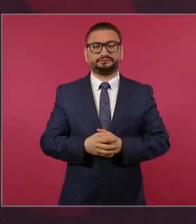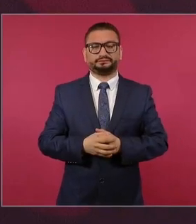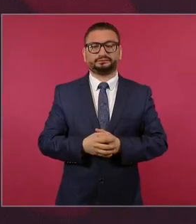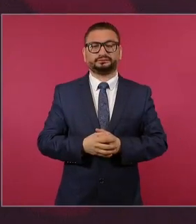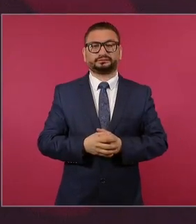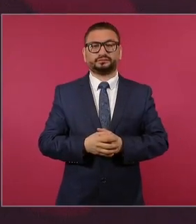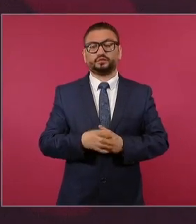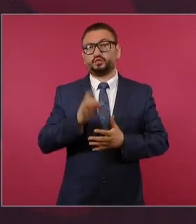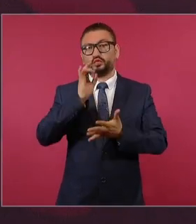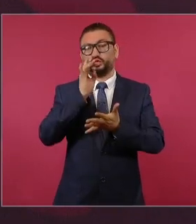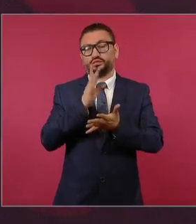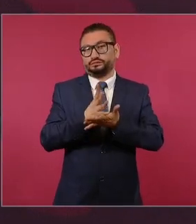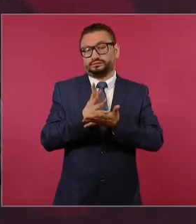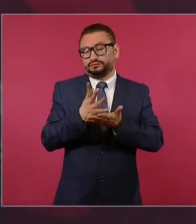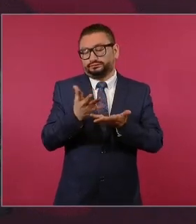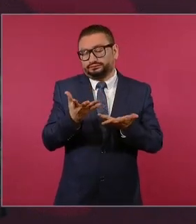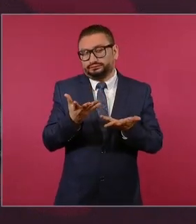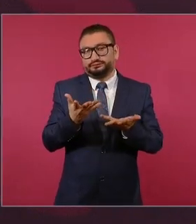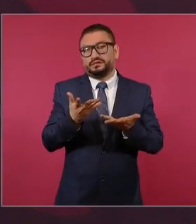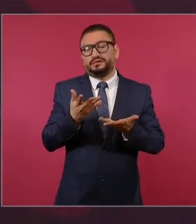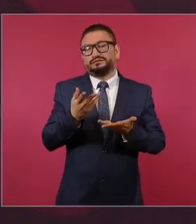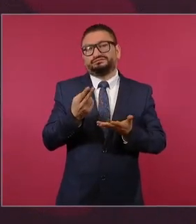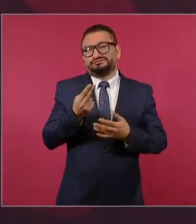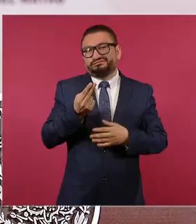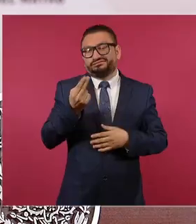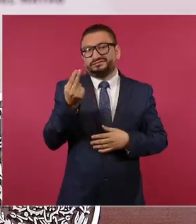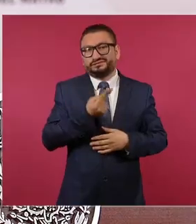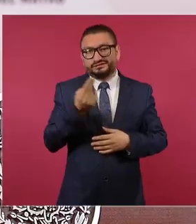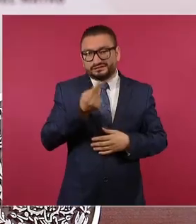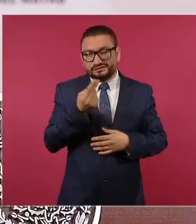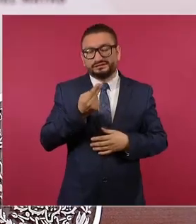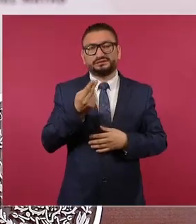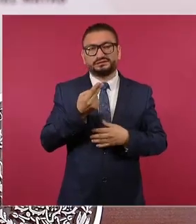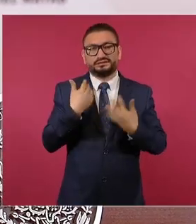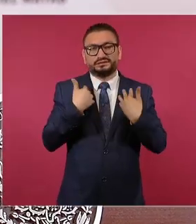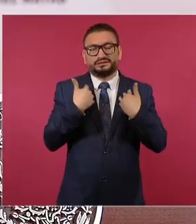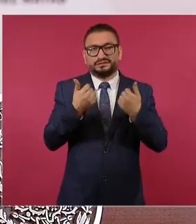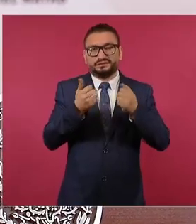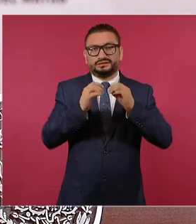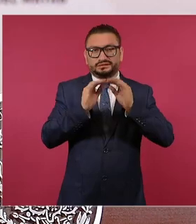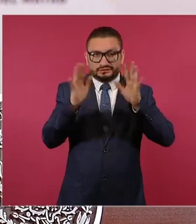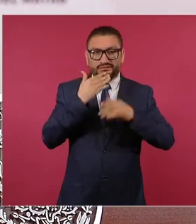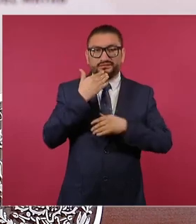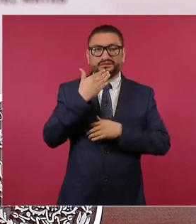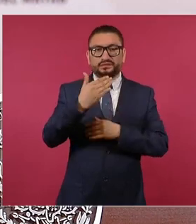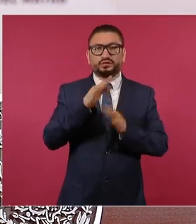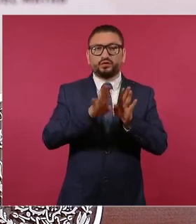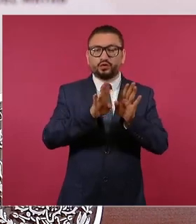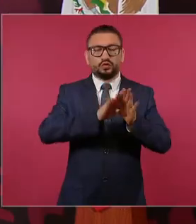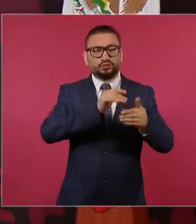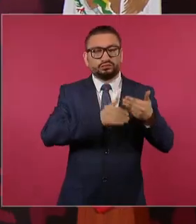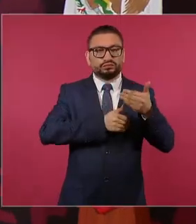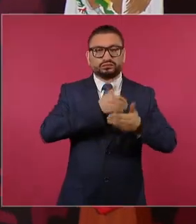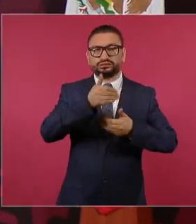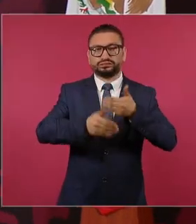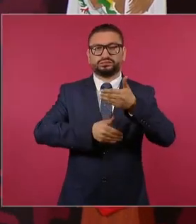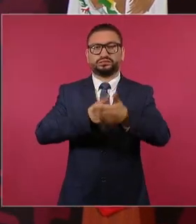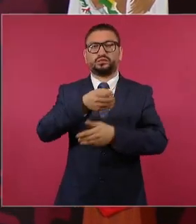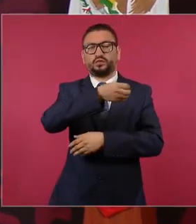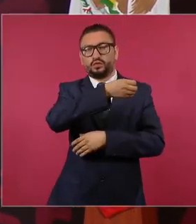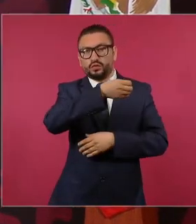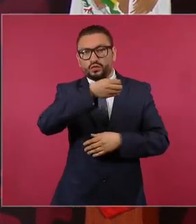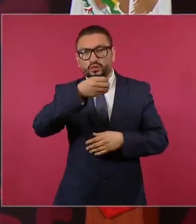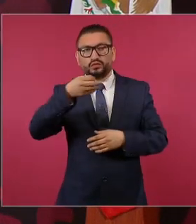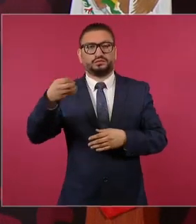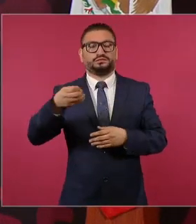Nada más es cosa de definir bien el procedimiento, cómo